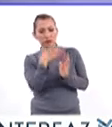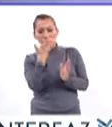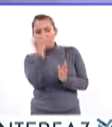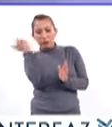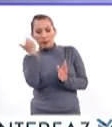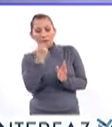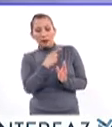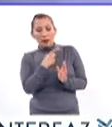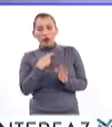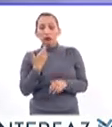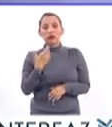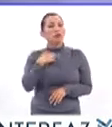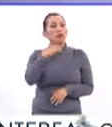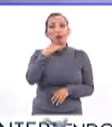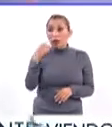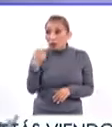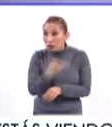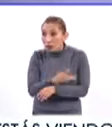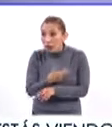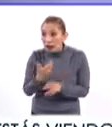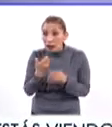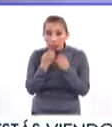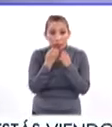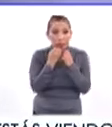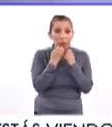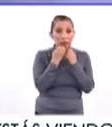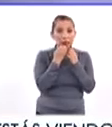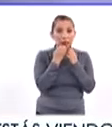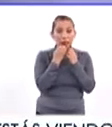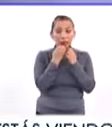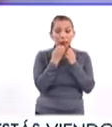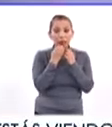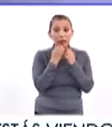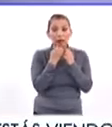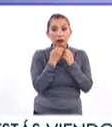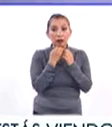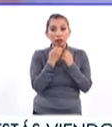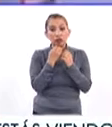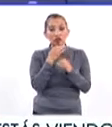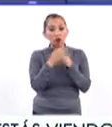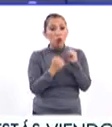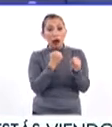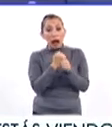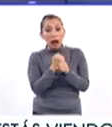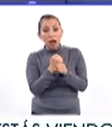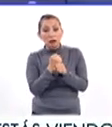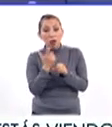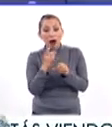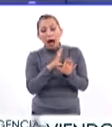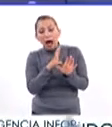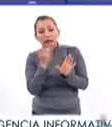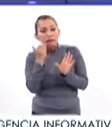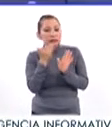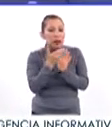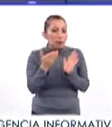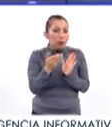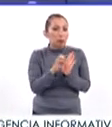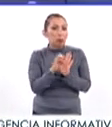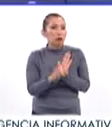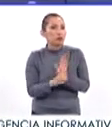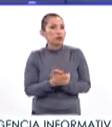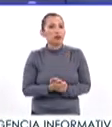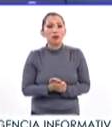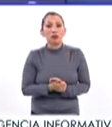que uno tiene que vacunarse, que no todas las vacunas se ponen pues así, ¿no? Periódicamente, sino hay, por ejemplo, los casos